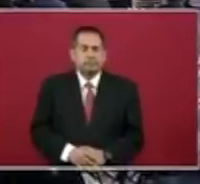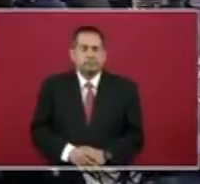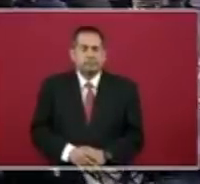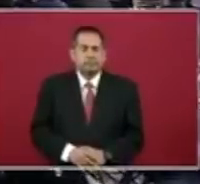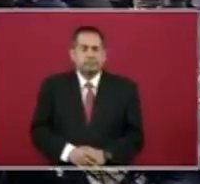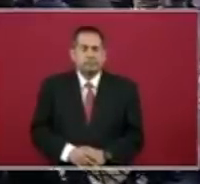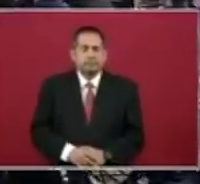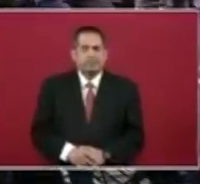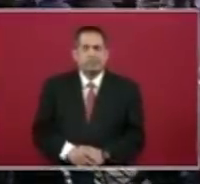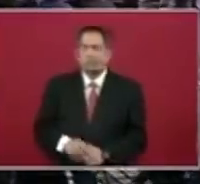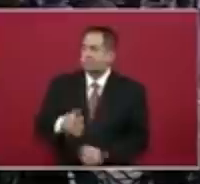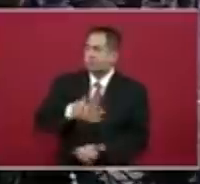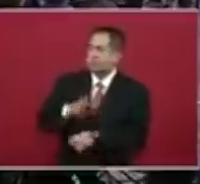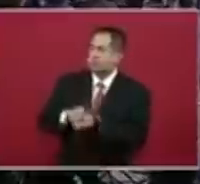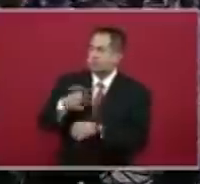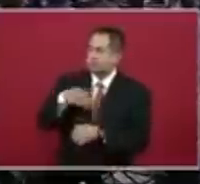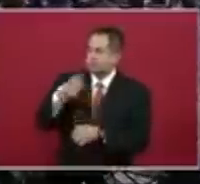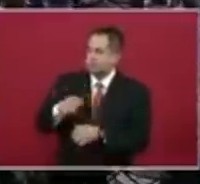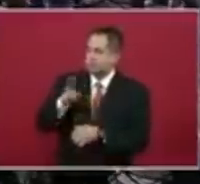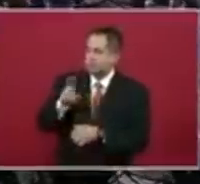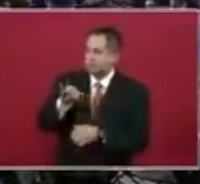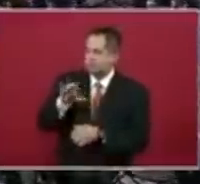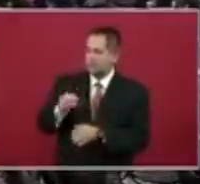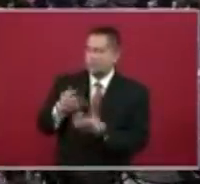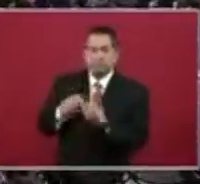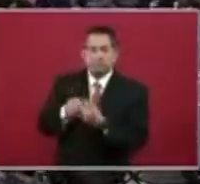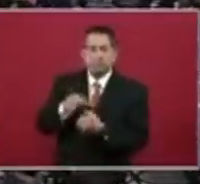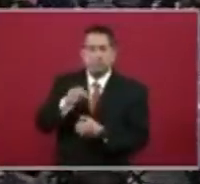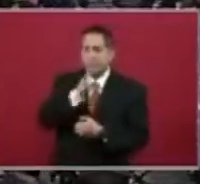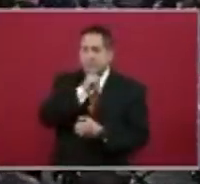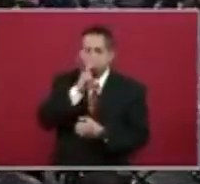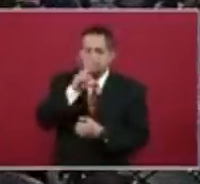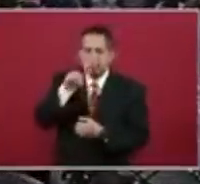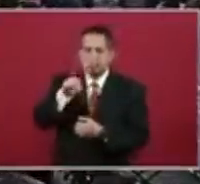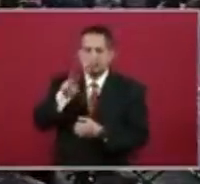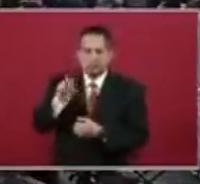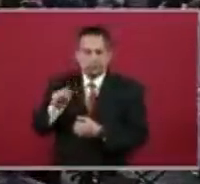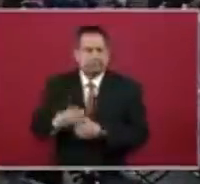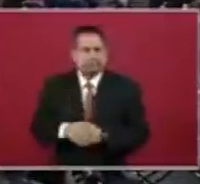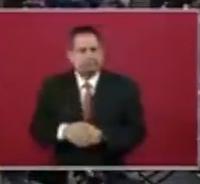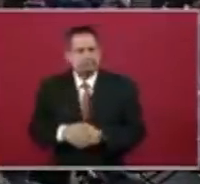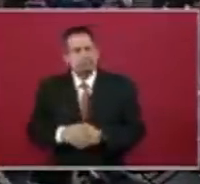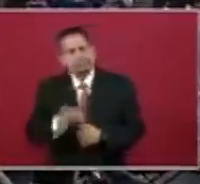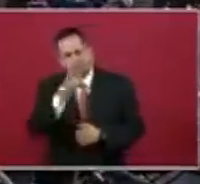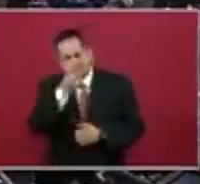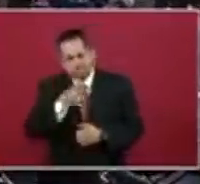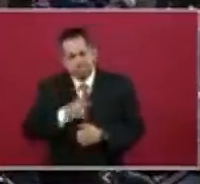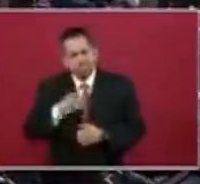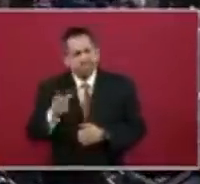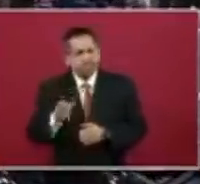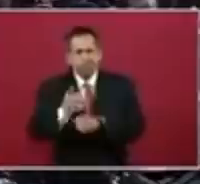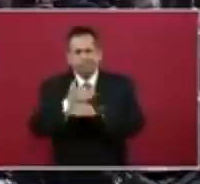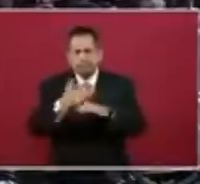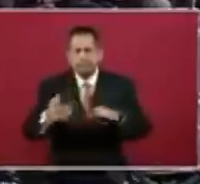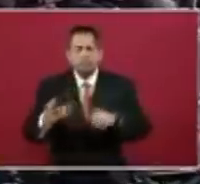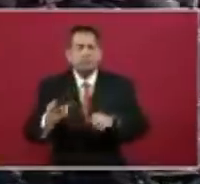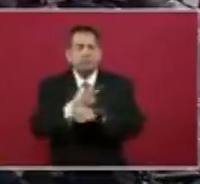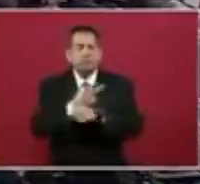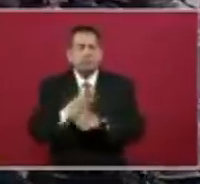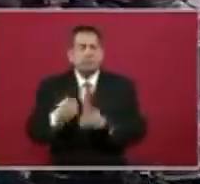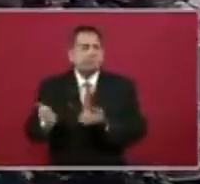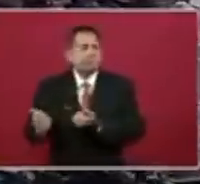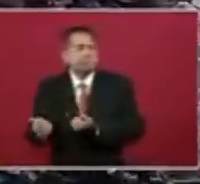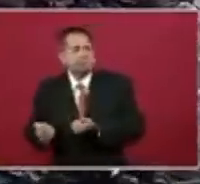Buenos días, Rocío Méndez de Noticias MBS. ¿Podría informarnos cómo ha sido el procedimiento con las personas que hacen la transportación